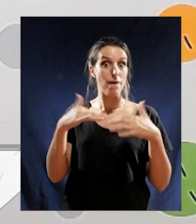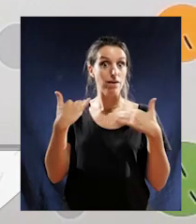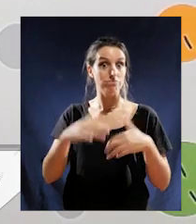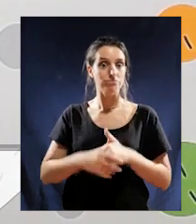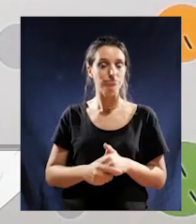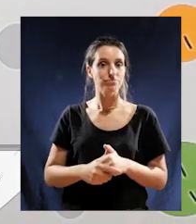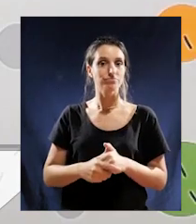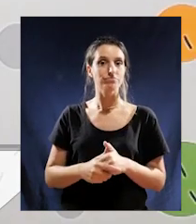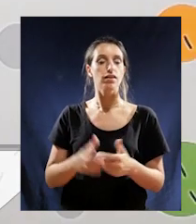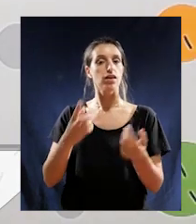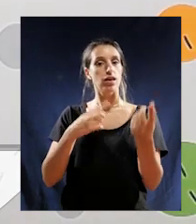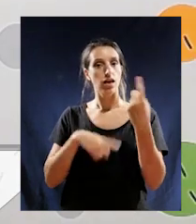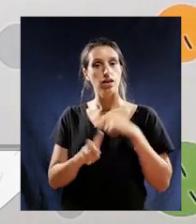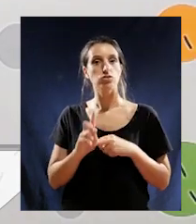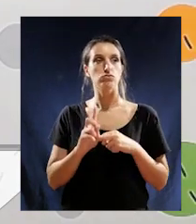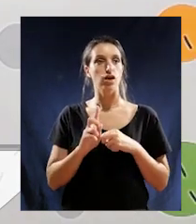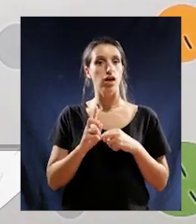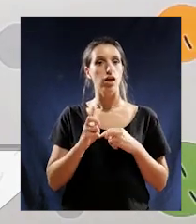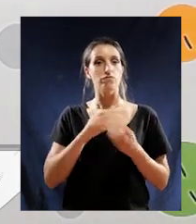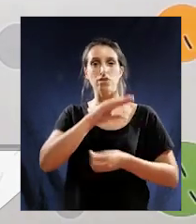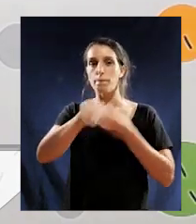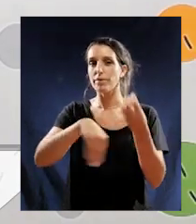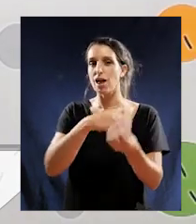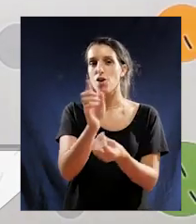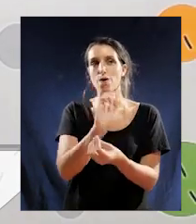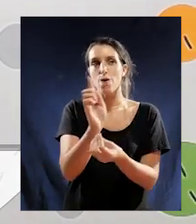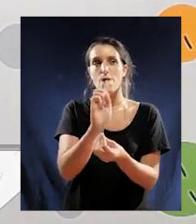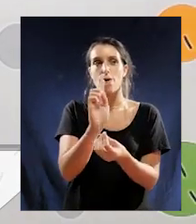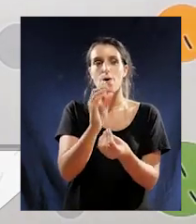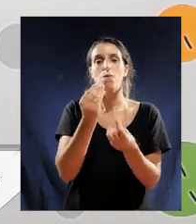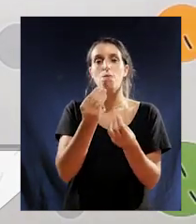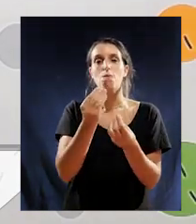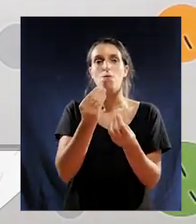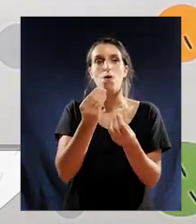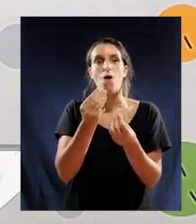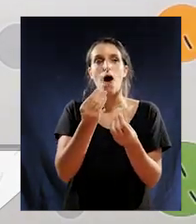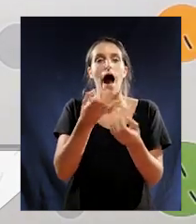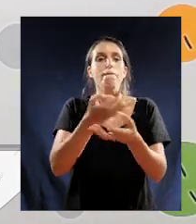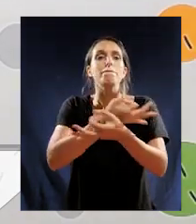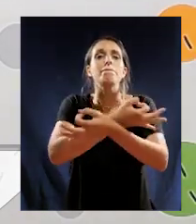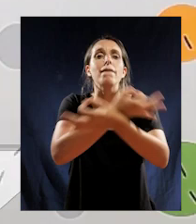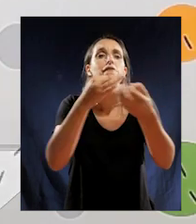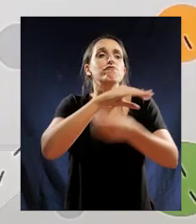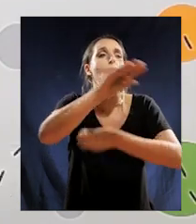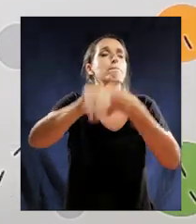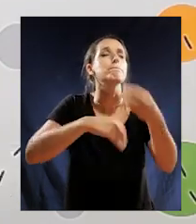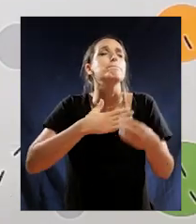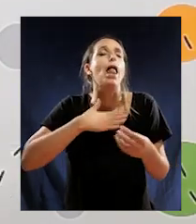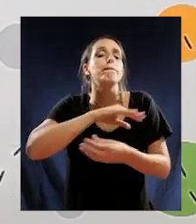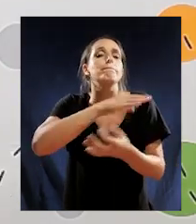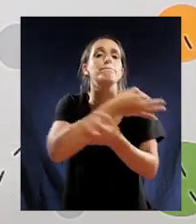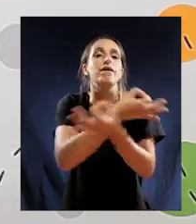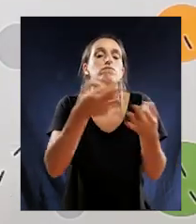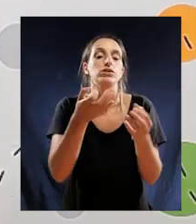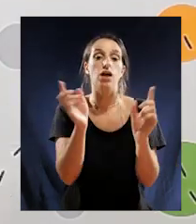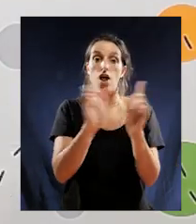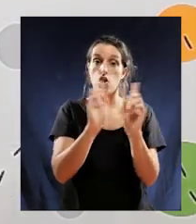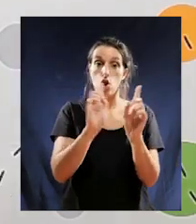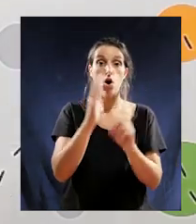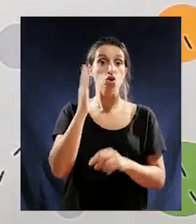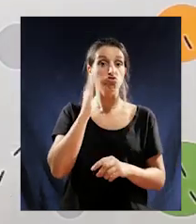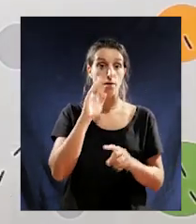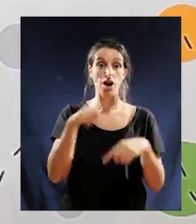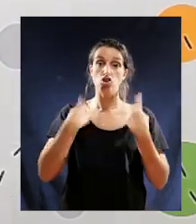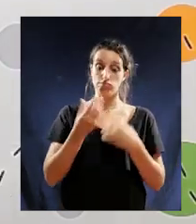familia cada una de nuestras familias cargan con ciertas problemáticas es decir que la familia no es un lugar para